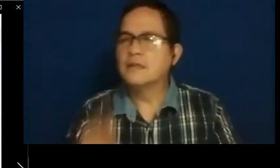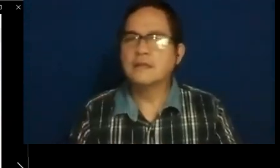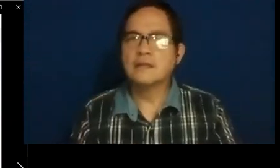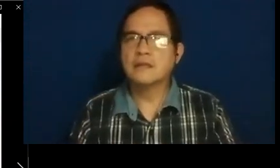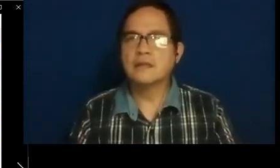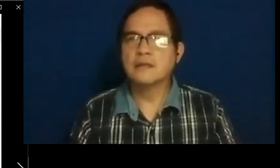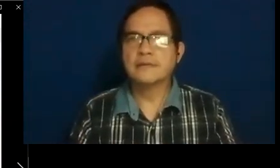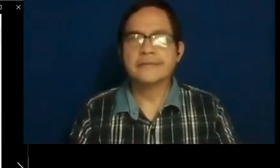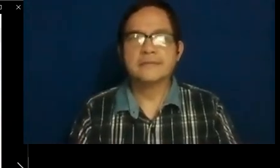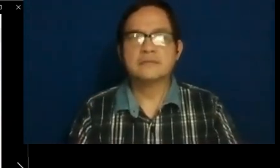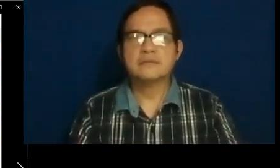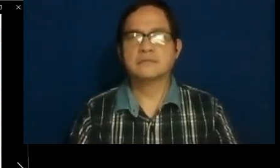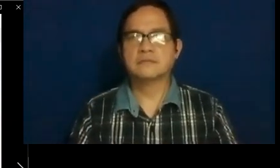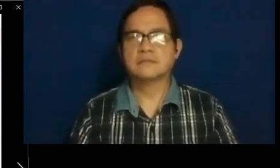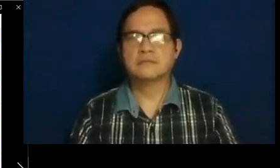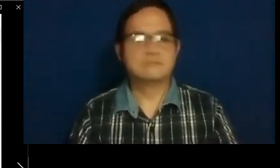escucho.